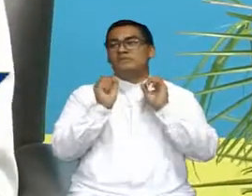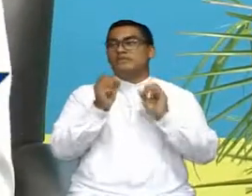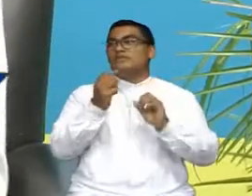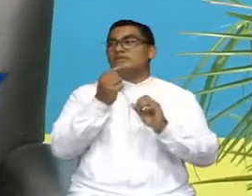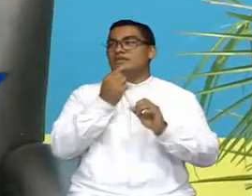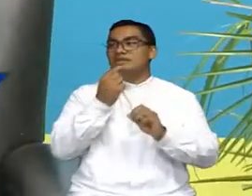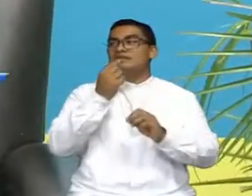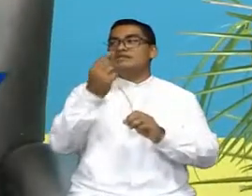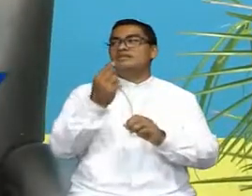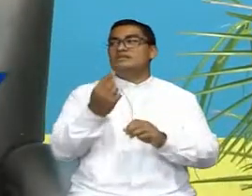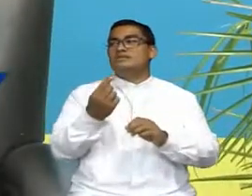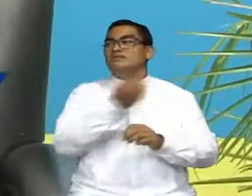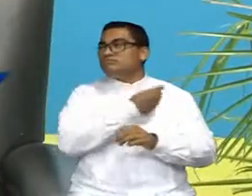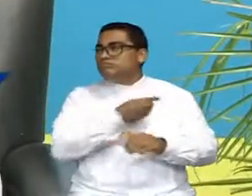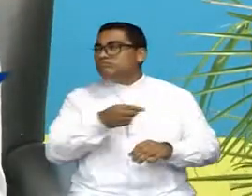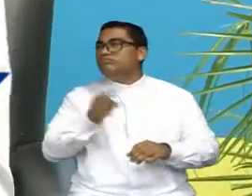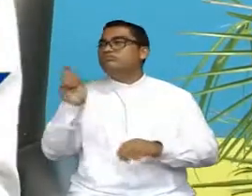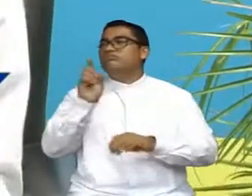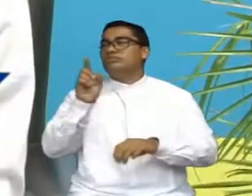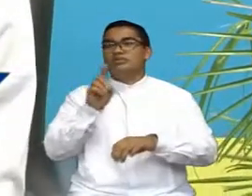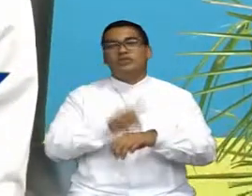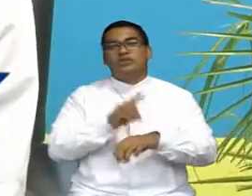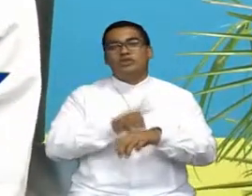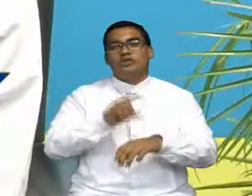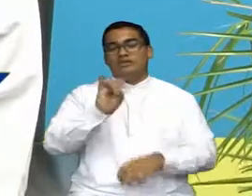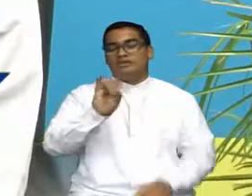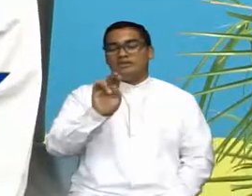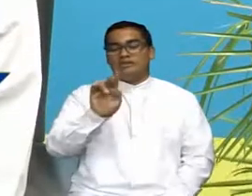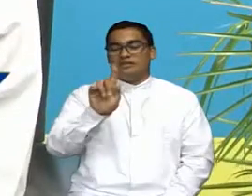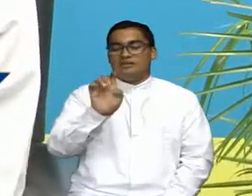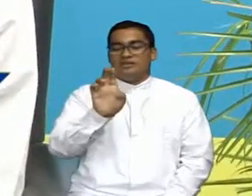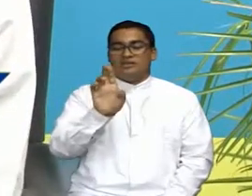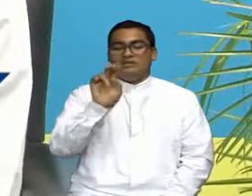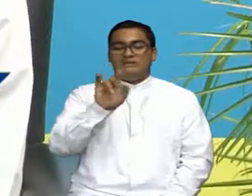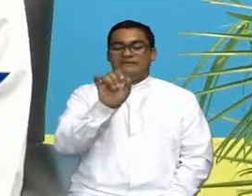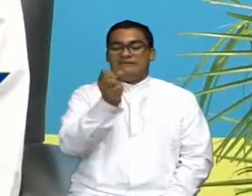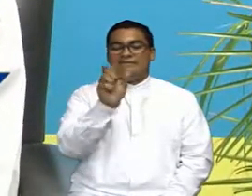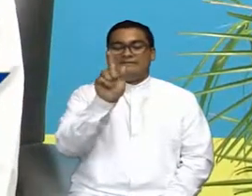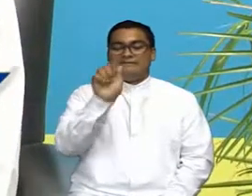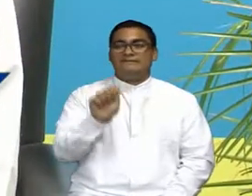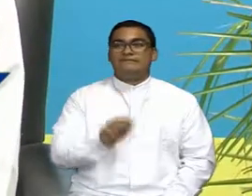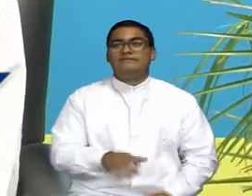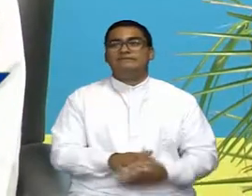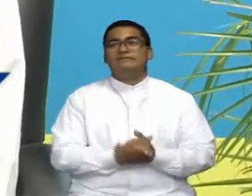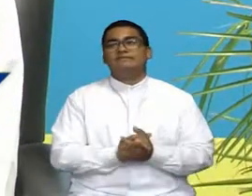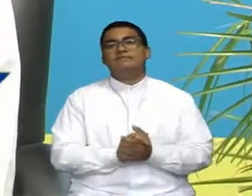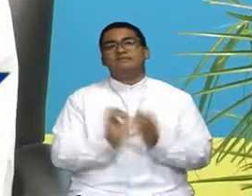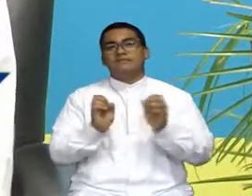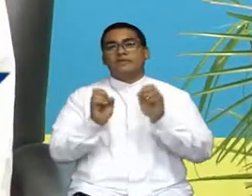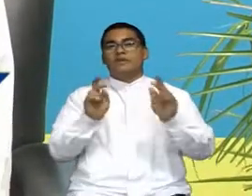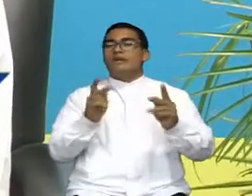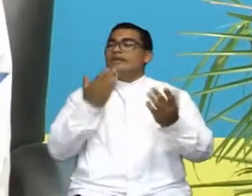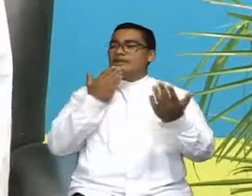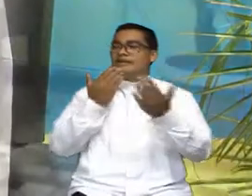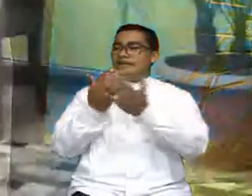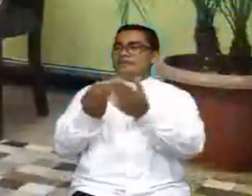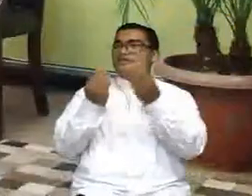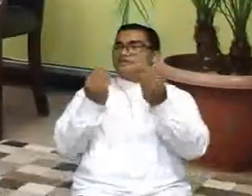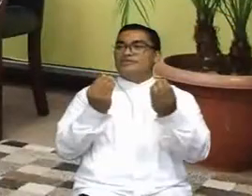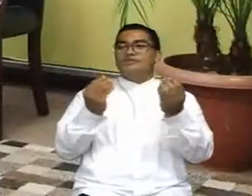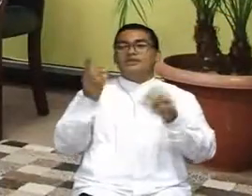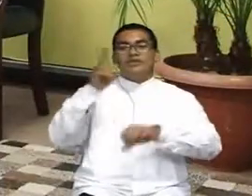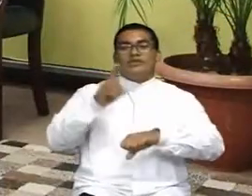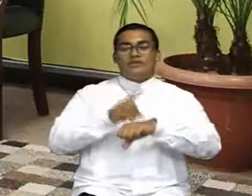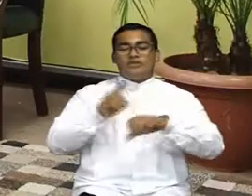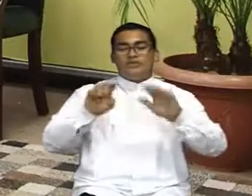es mejor acudir a la consulta con el internista, ¿verdad? Que somos los especialistas. Okay. Ahí en eso. Le agradecemos, doctora Anielka